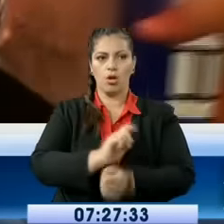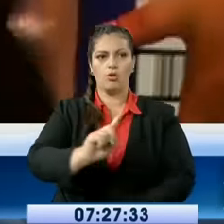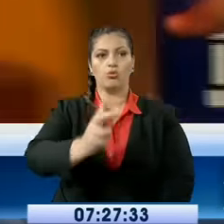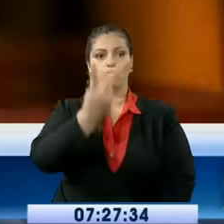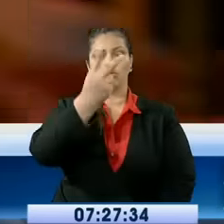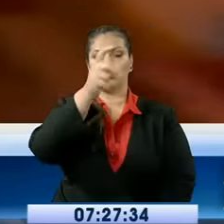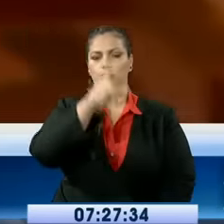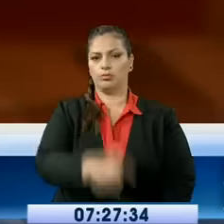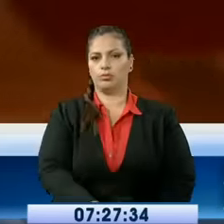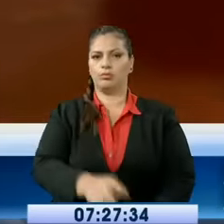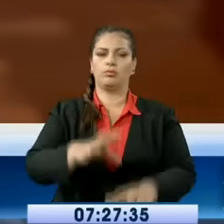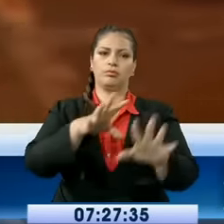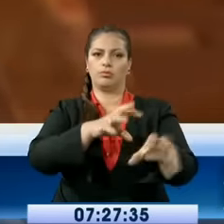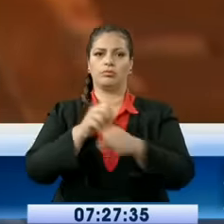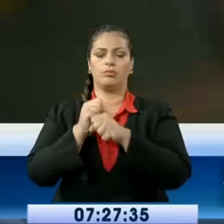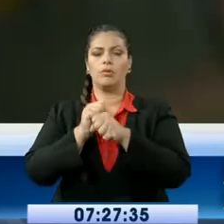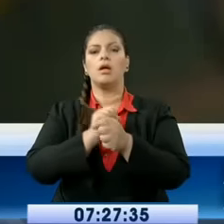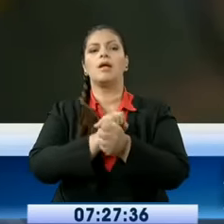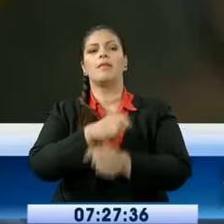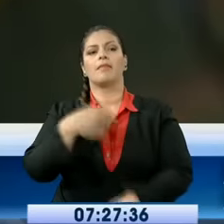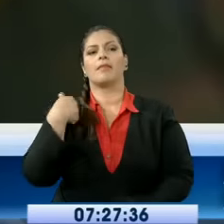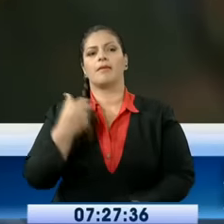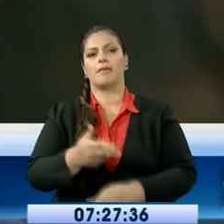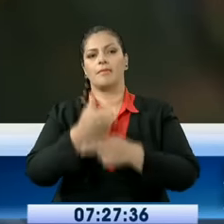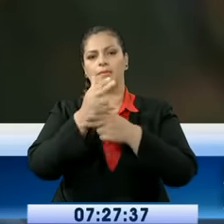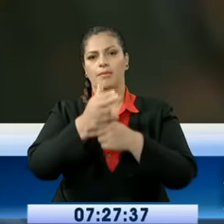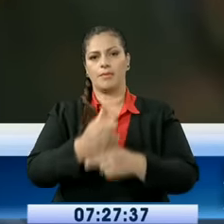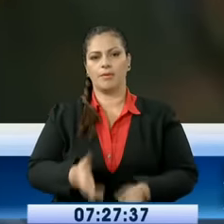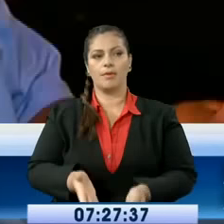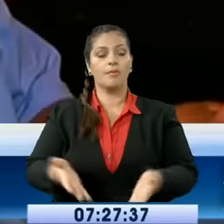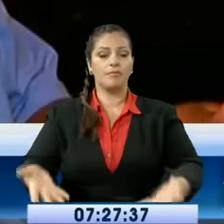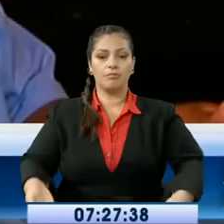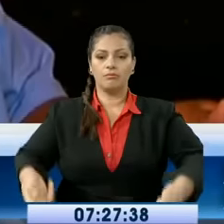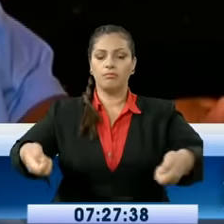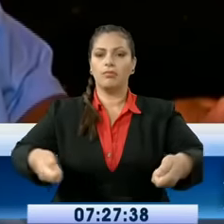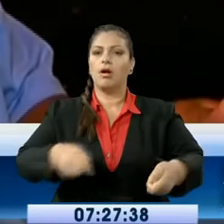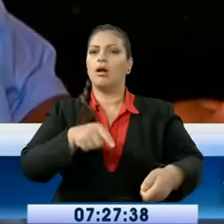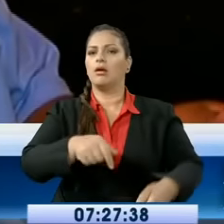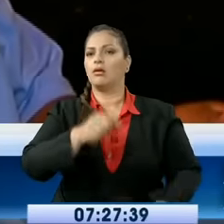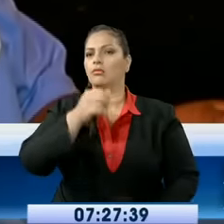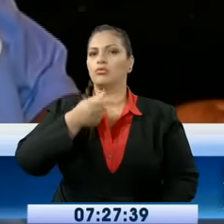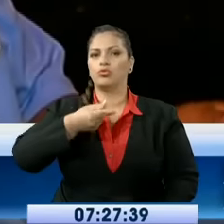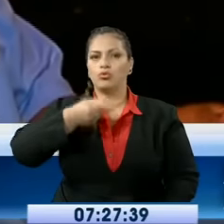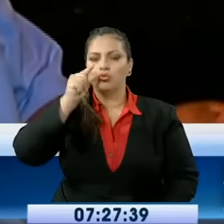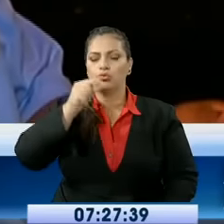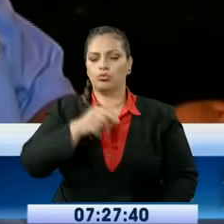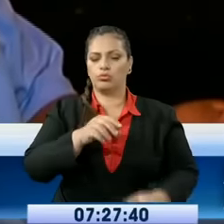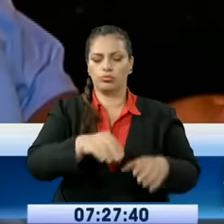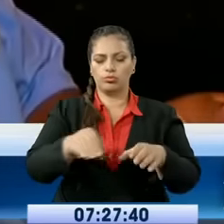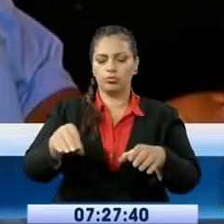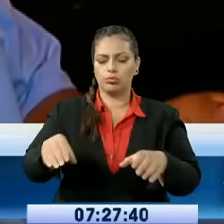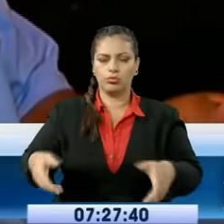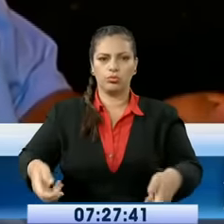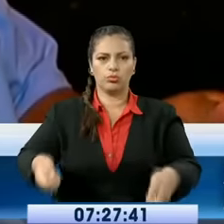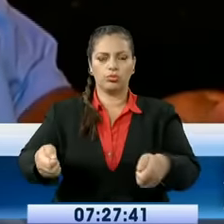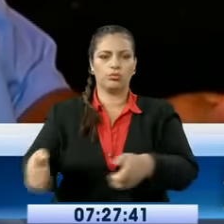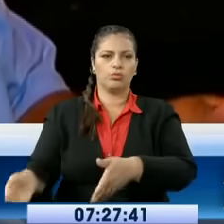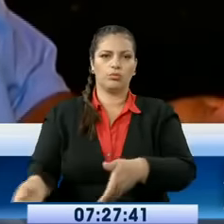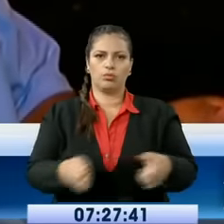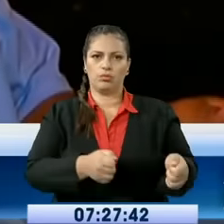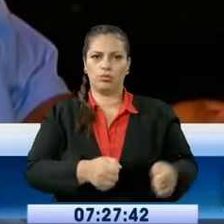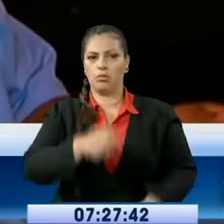Además, se decomisaron varias cajas de botellas de licor. Hay otra persona también que se encontró con un arma de